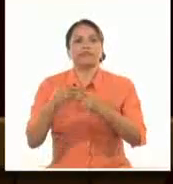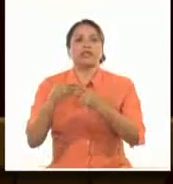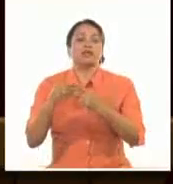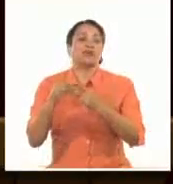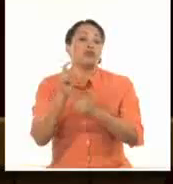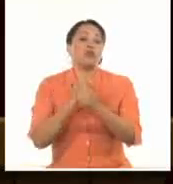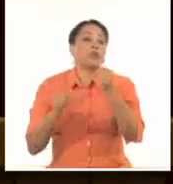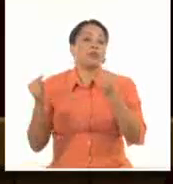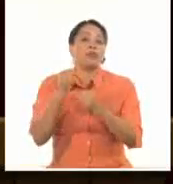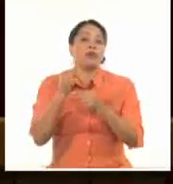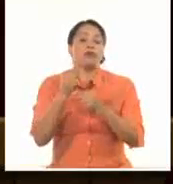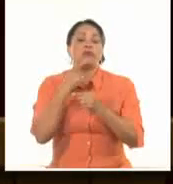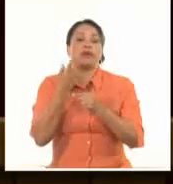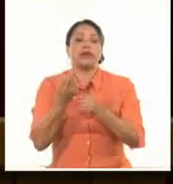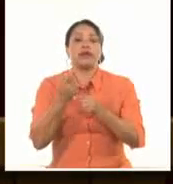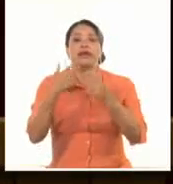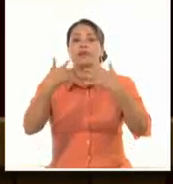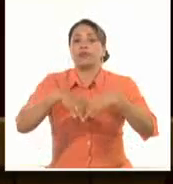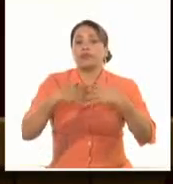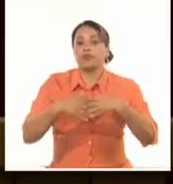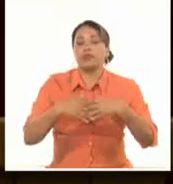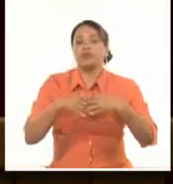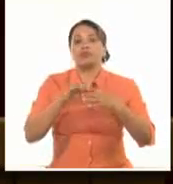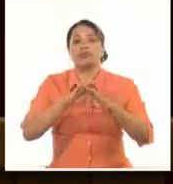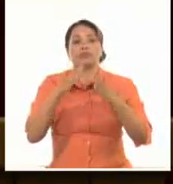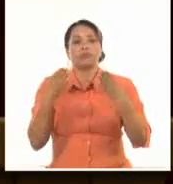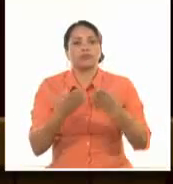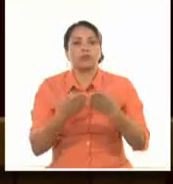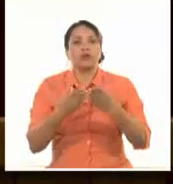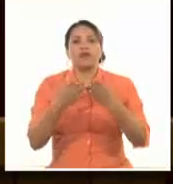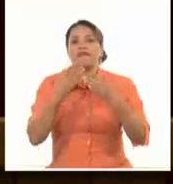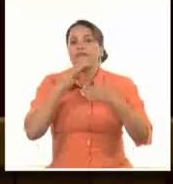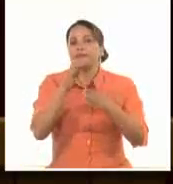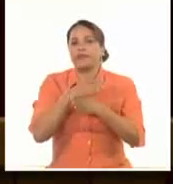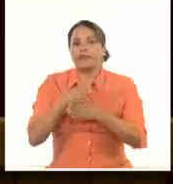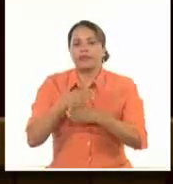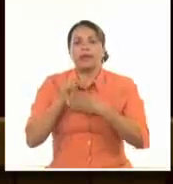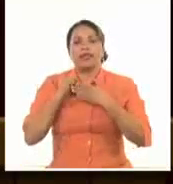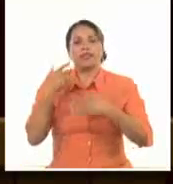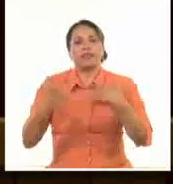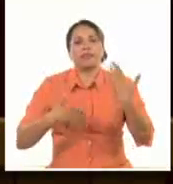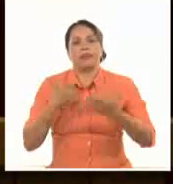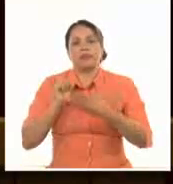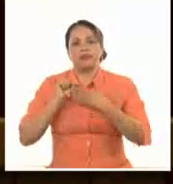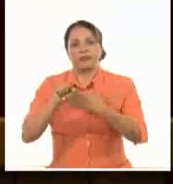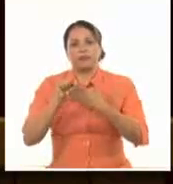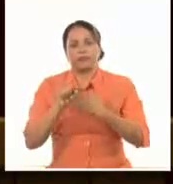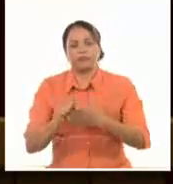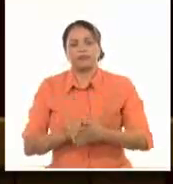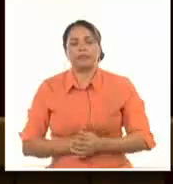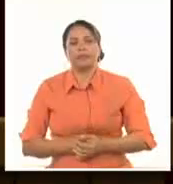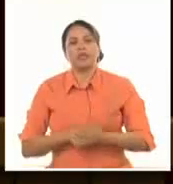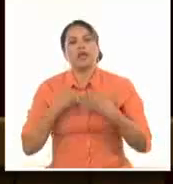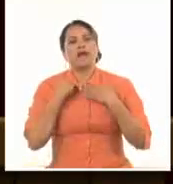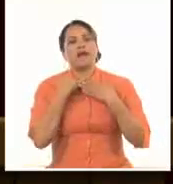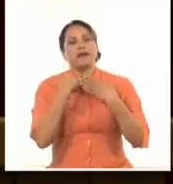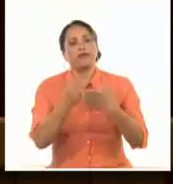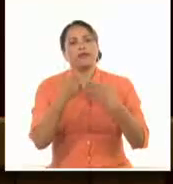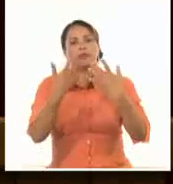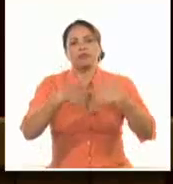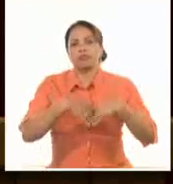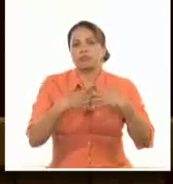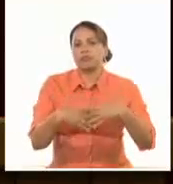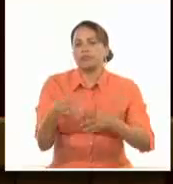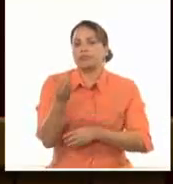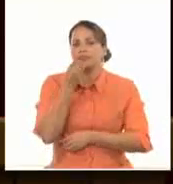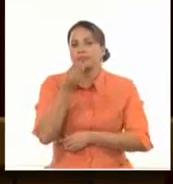en fábricas, industrias y actividades de servicios, los que aportan con su trabajo a la producción de alimentos,